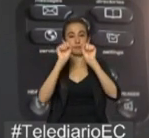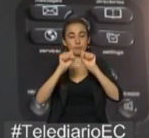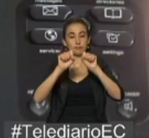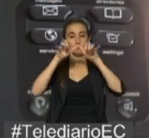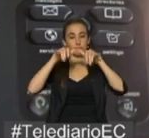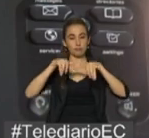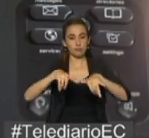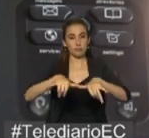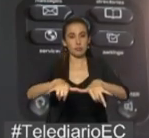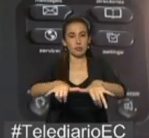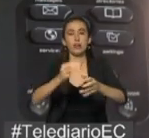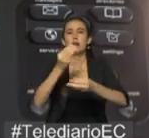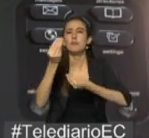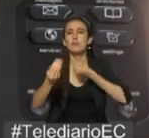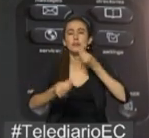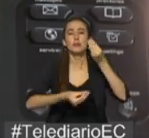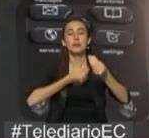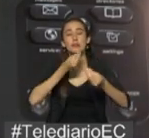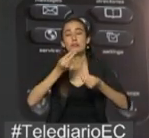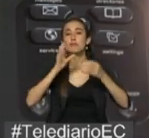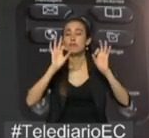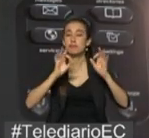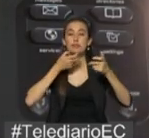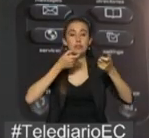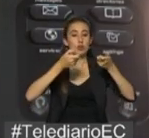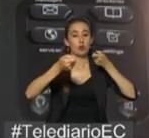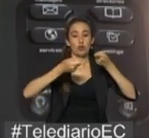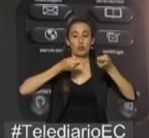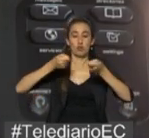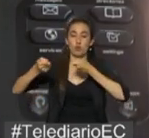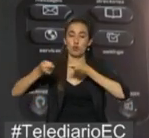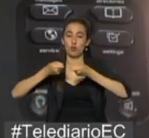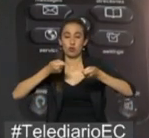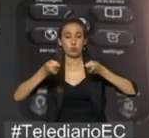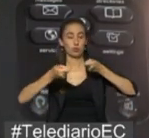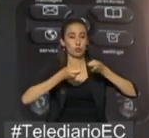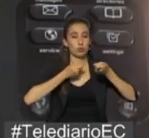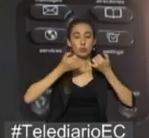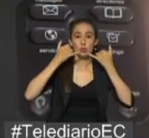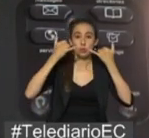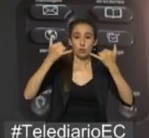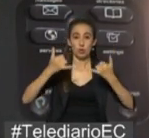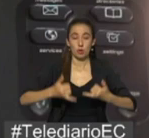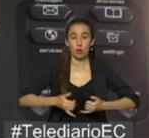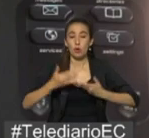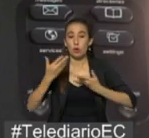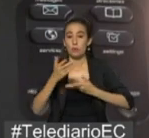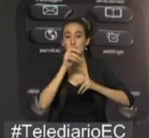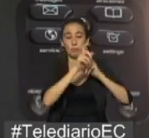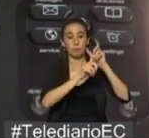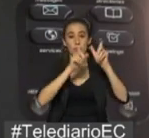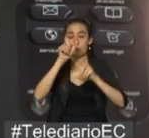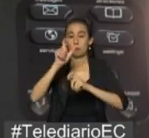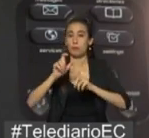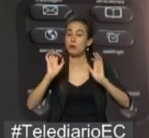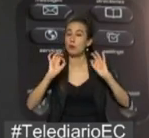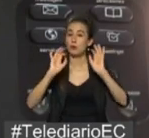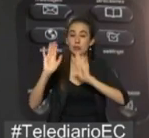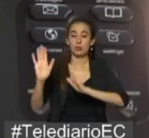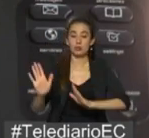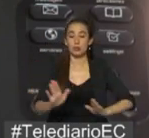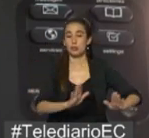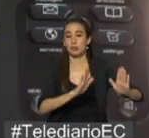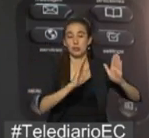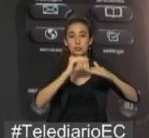¿Por qué? Porque nos permiten controlar que no vaya a haber eventualmente personas que traigan el virus al Ecuador